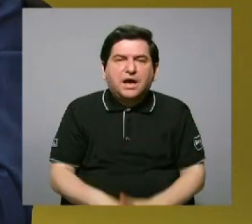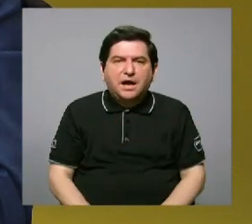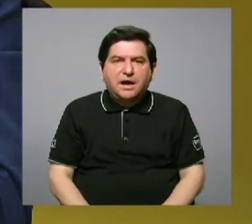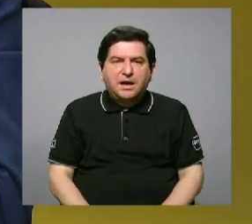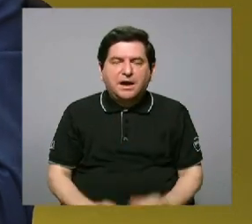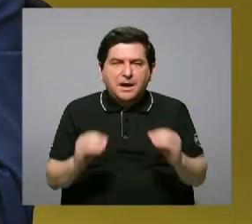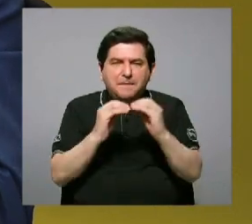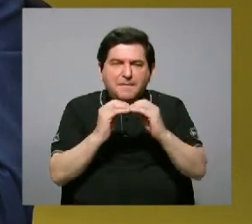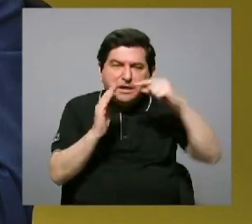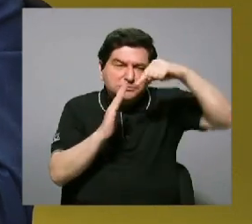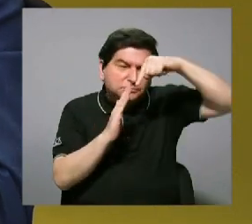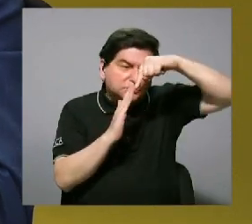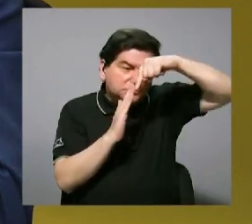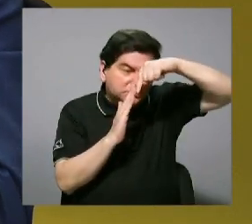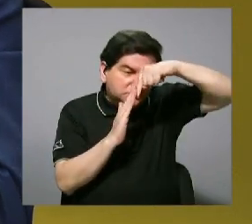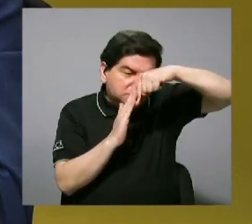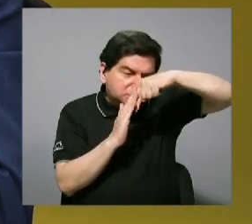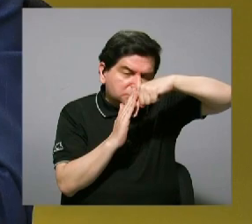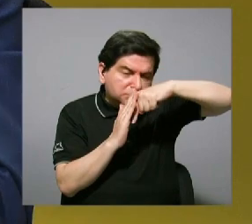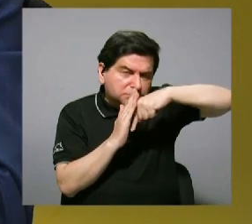el ejercicio para